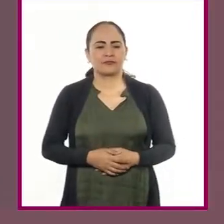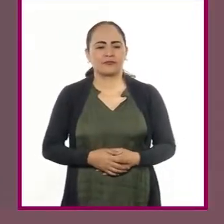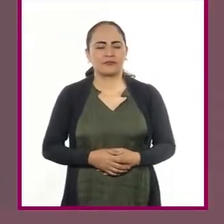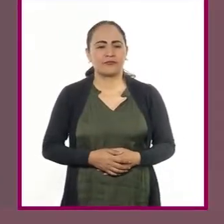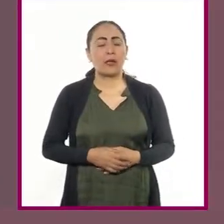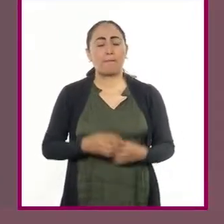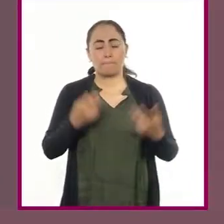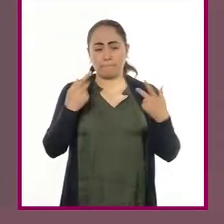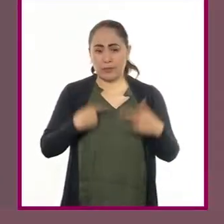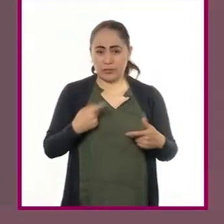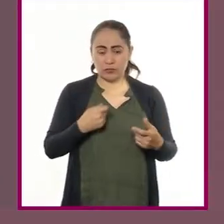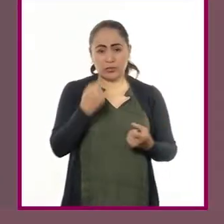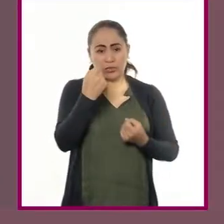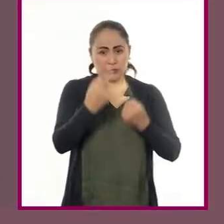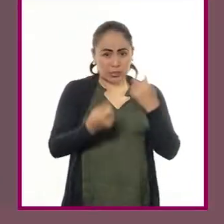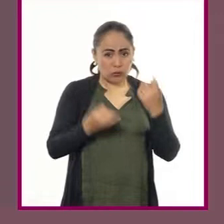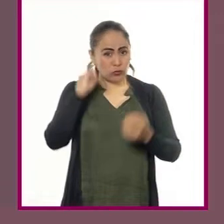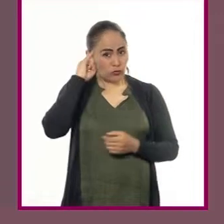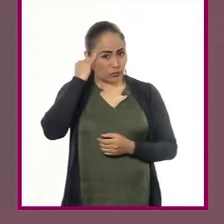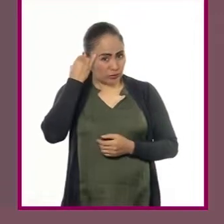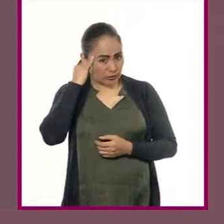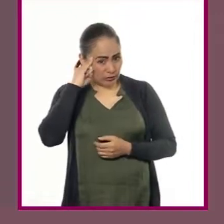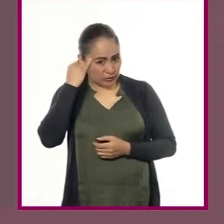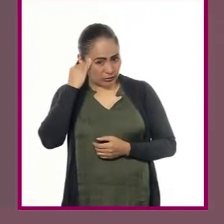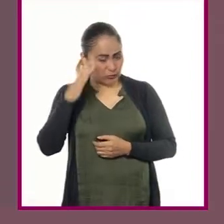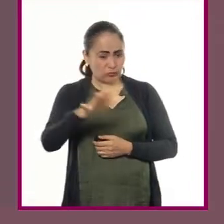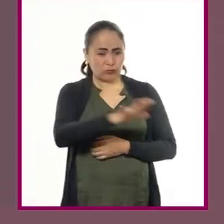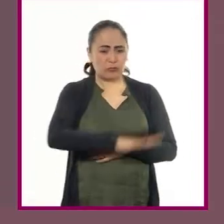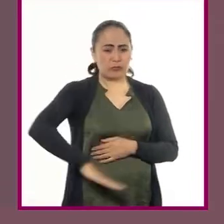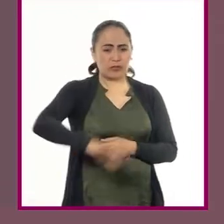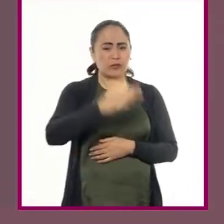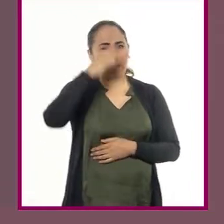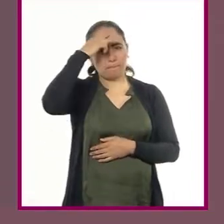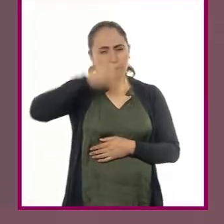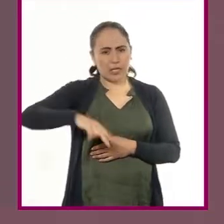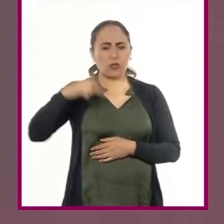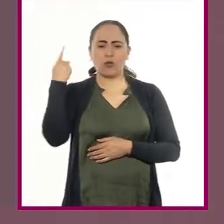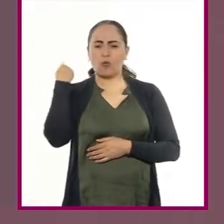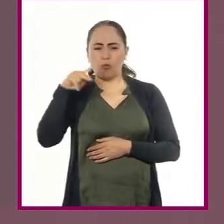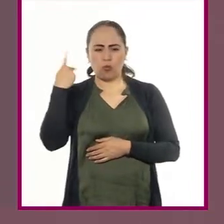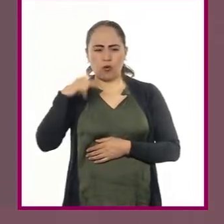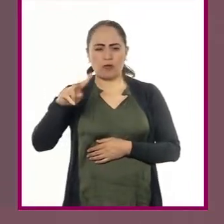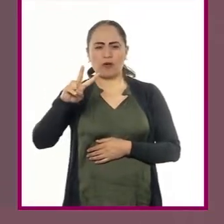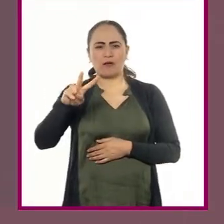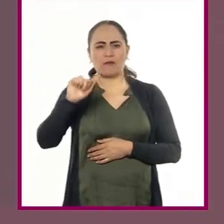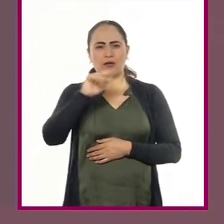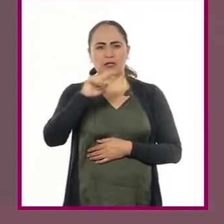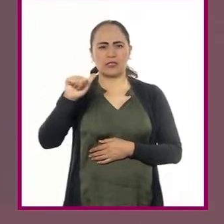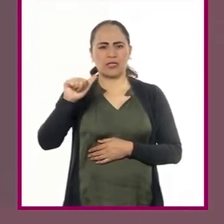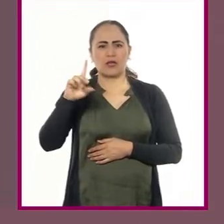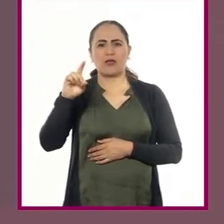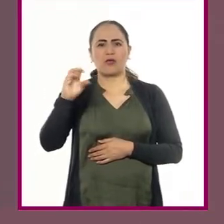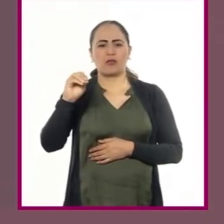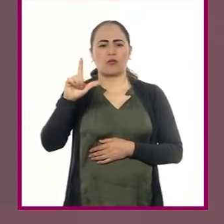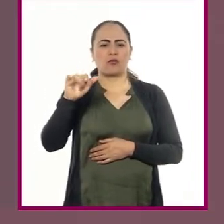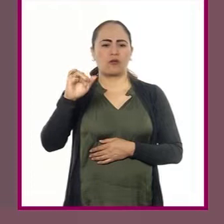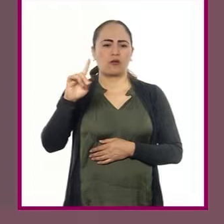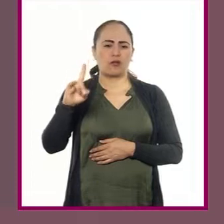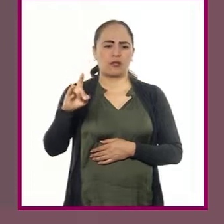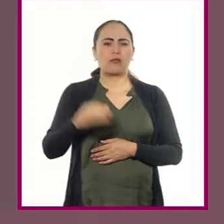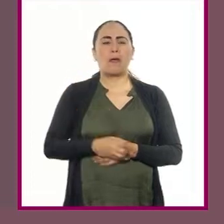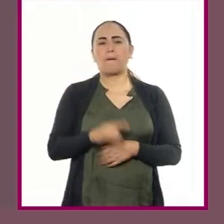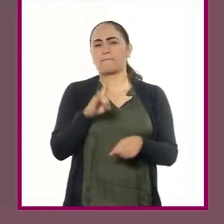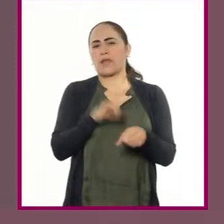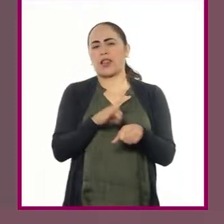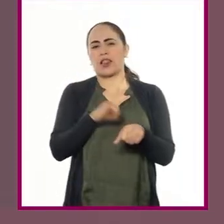algunos indígenas de los barrios de México, Puebla y Valladolid se hacían pasar por mestizos para reclamar la